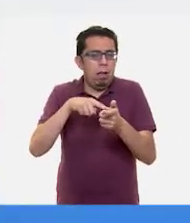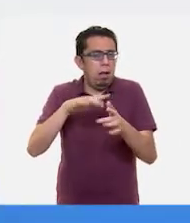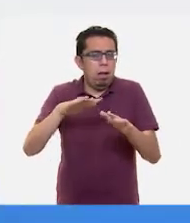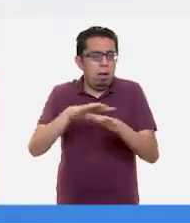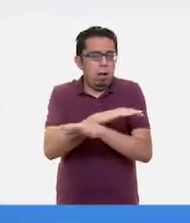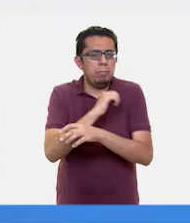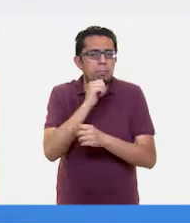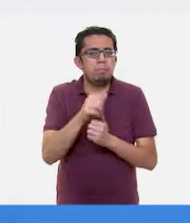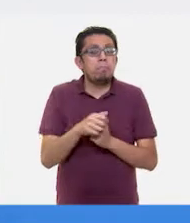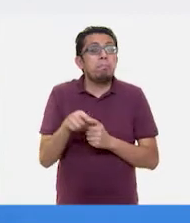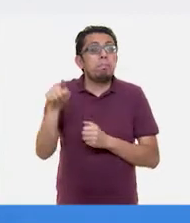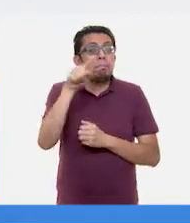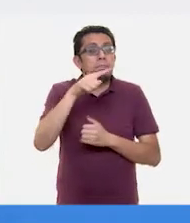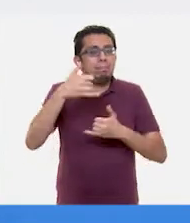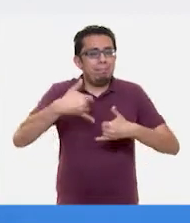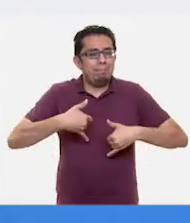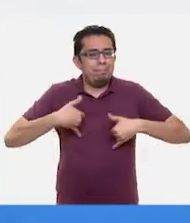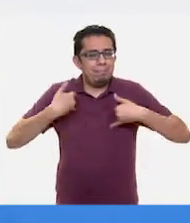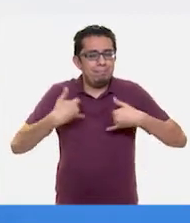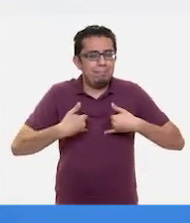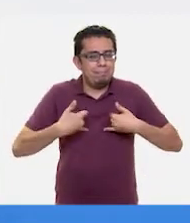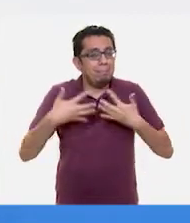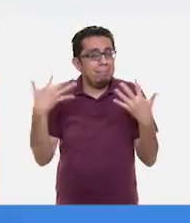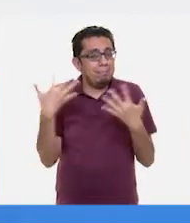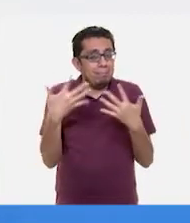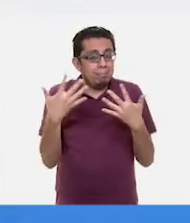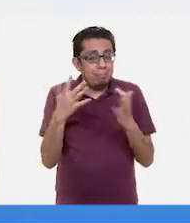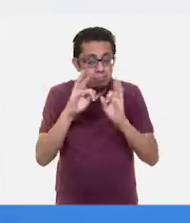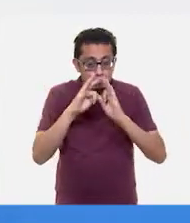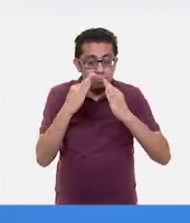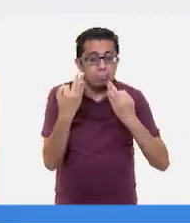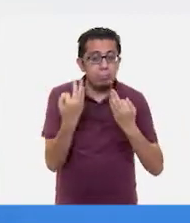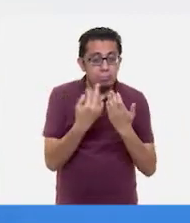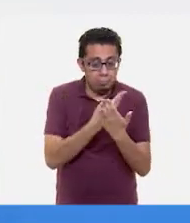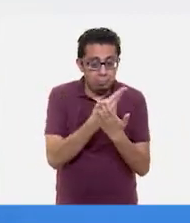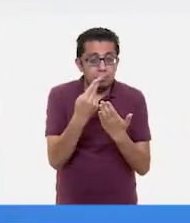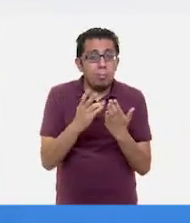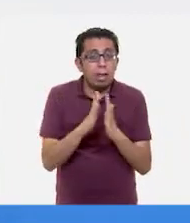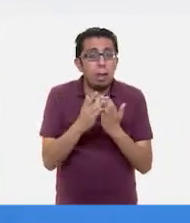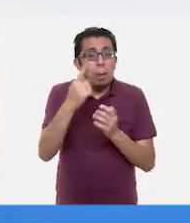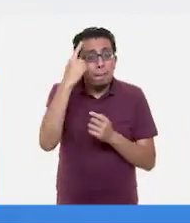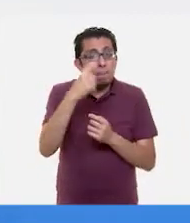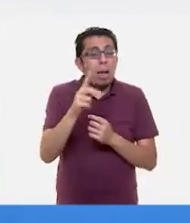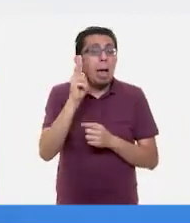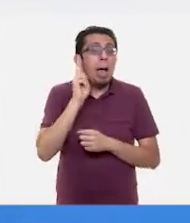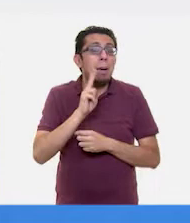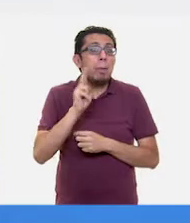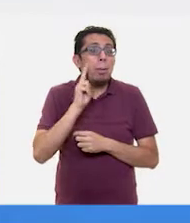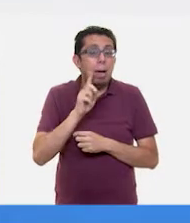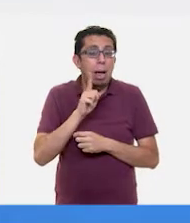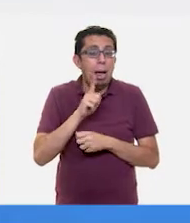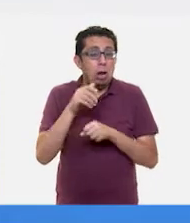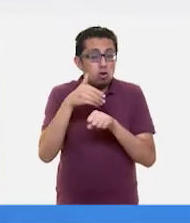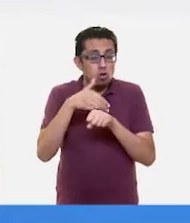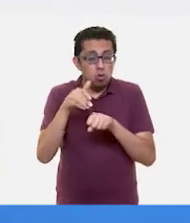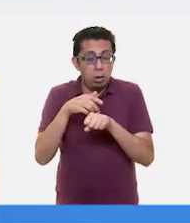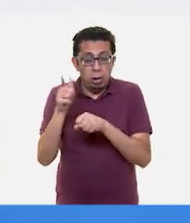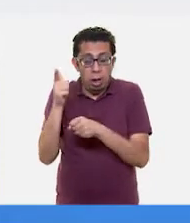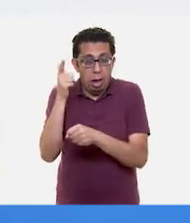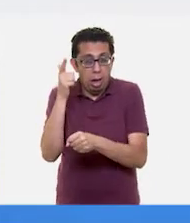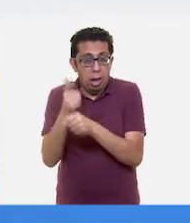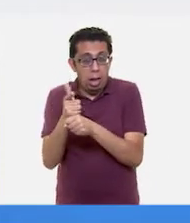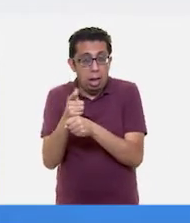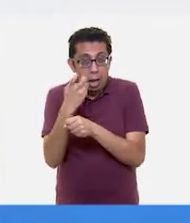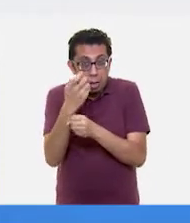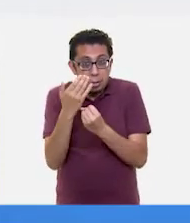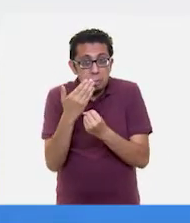María. Jóvenes, realicen las figuras en su libro para comprobar si los números que encontró María son correctos